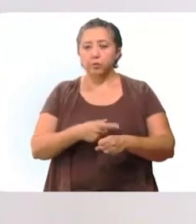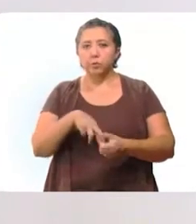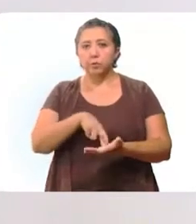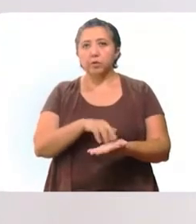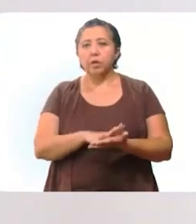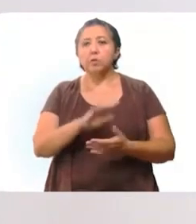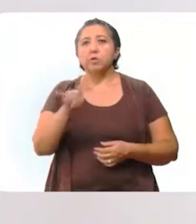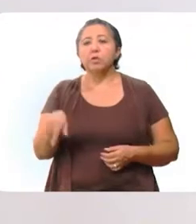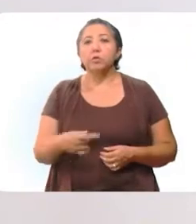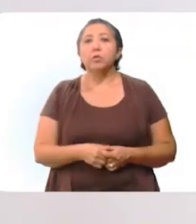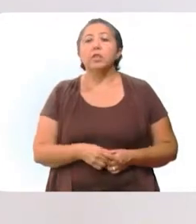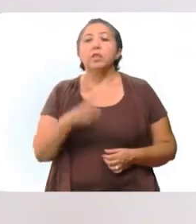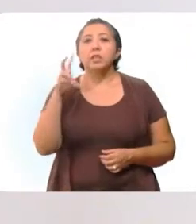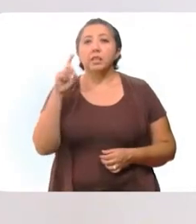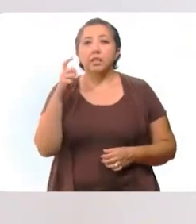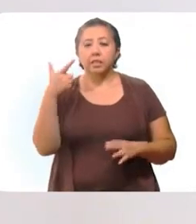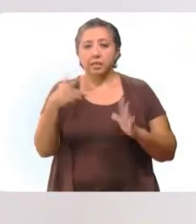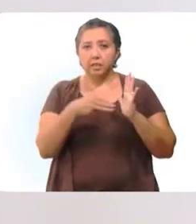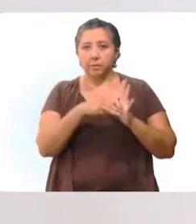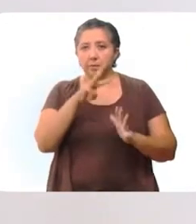de contagios registrados, que son